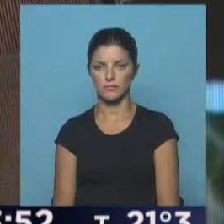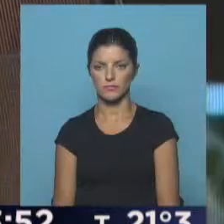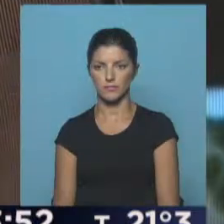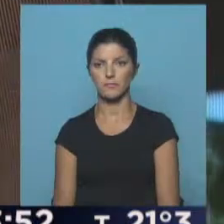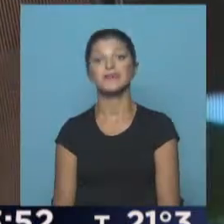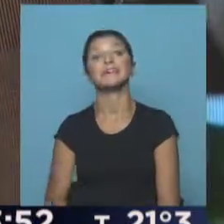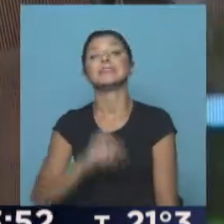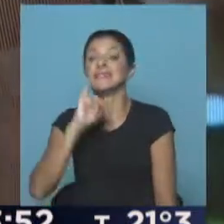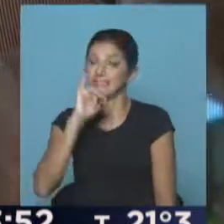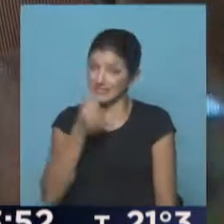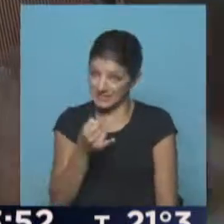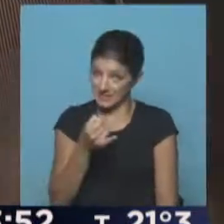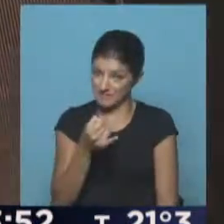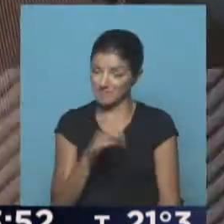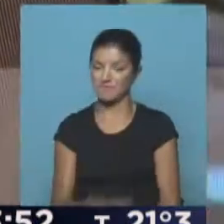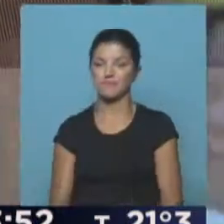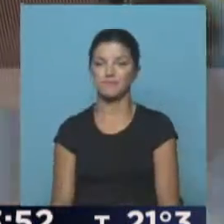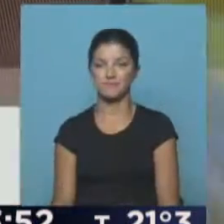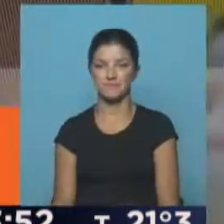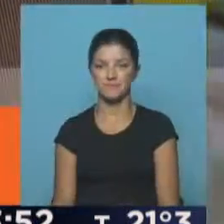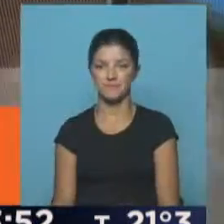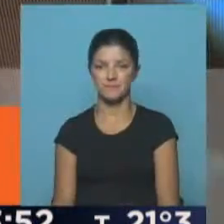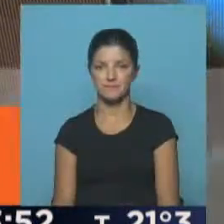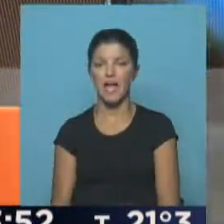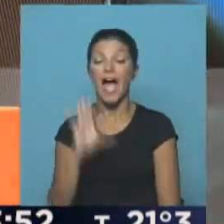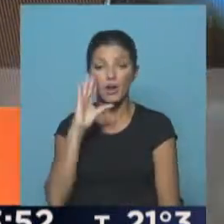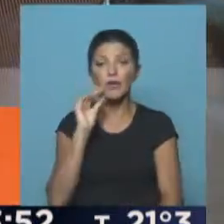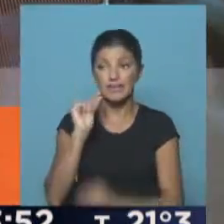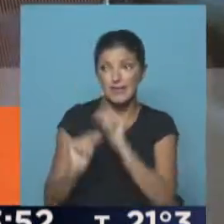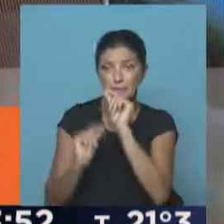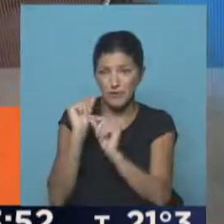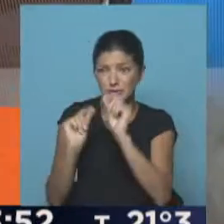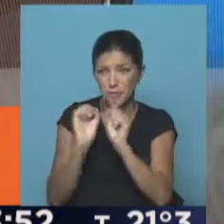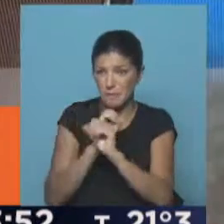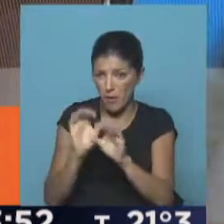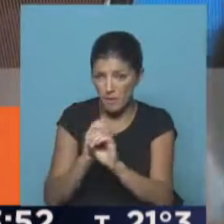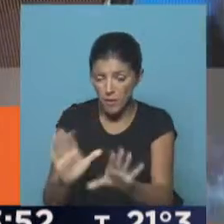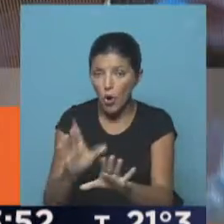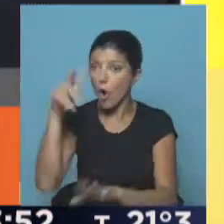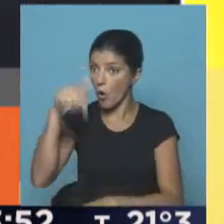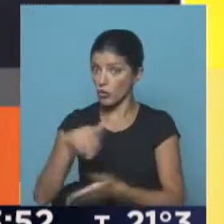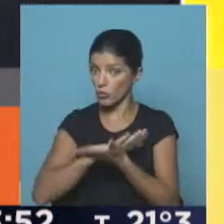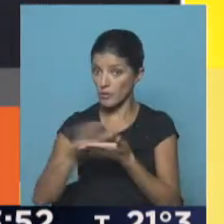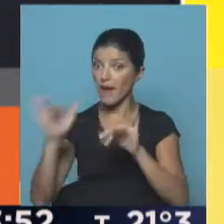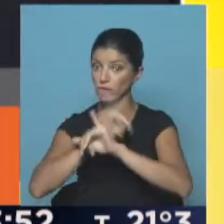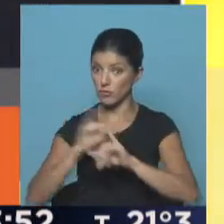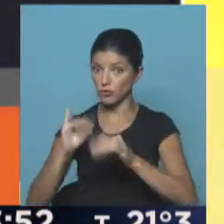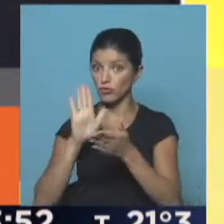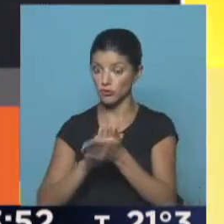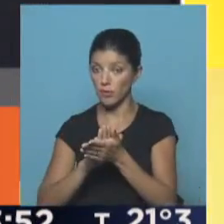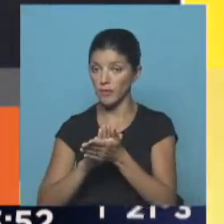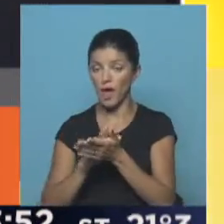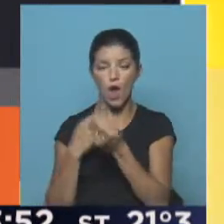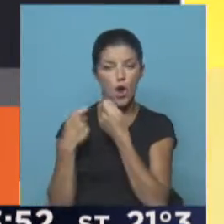Sí, estábamos viendo lo que tiene que ver con algo que se incrementa día a día, ¿no? Porque hoy aparecieron nuevas informaciones en relación a casos